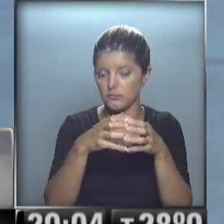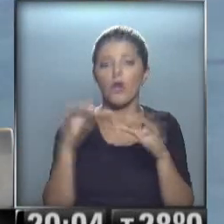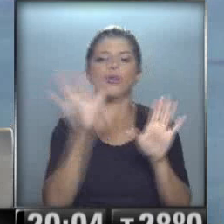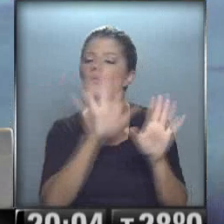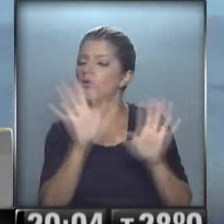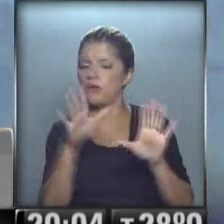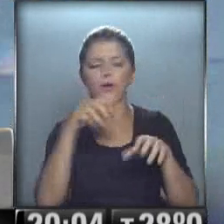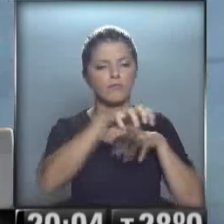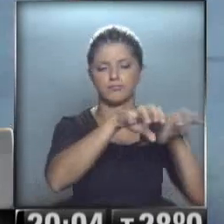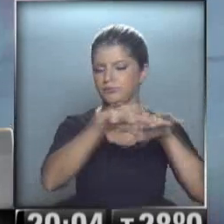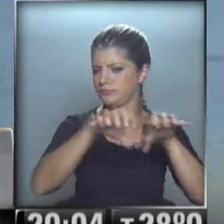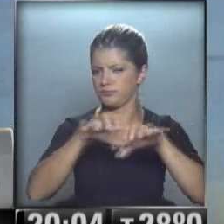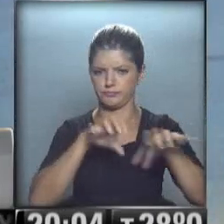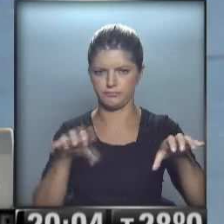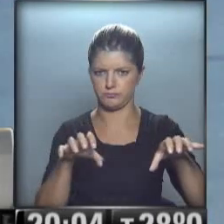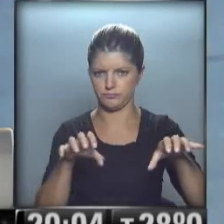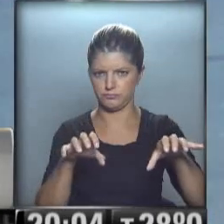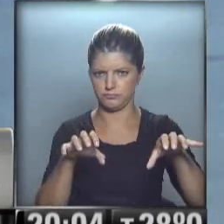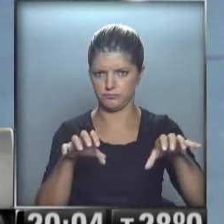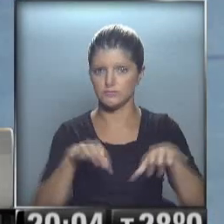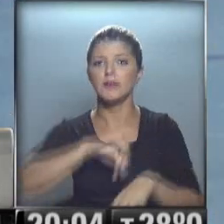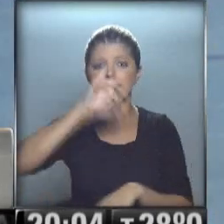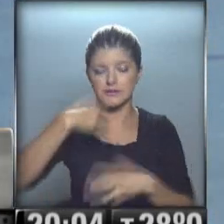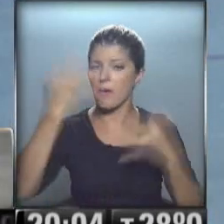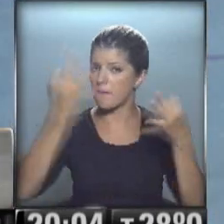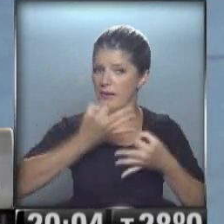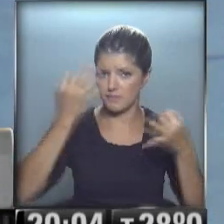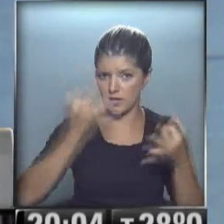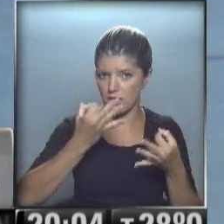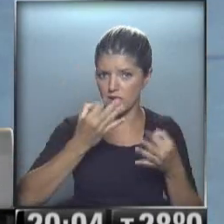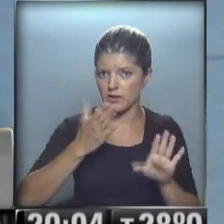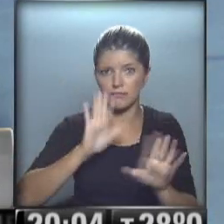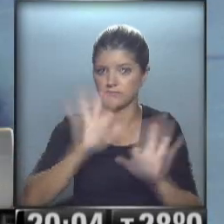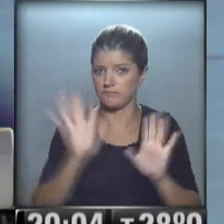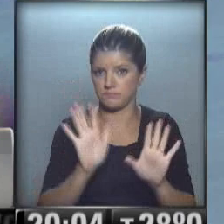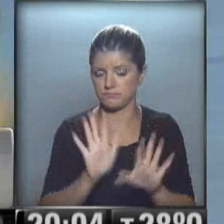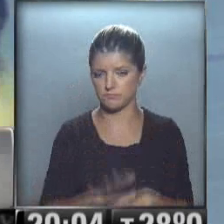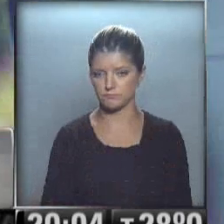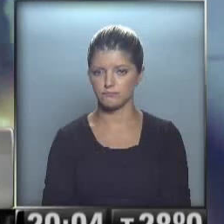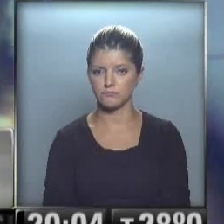desconcentrando. La verdad que se están desconcentrando. Sí, la verdad que es indignante.